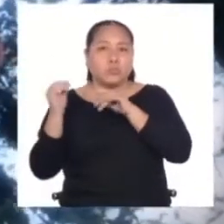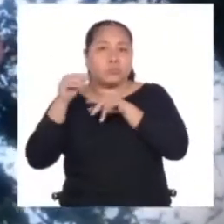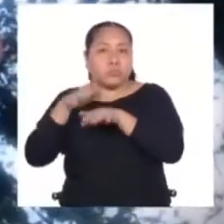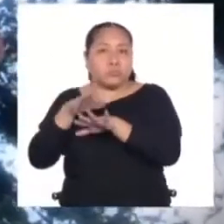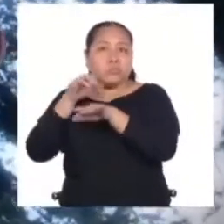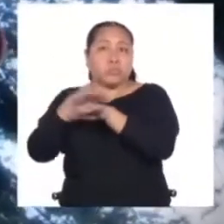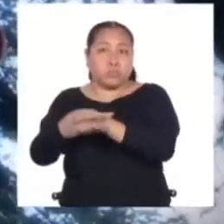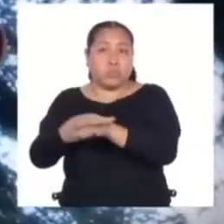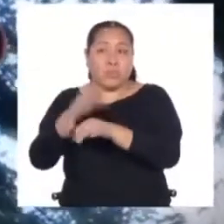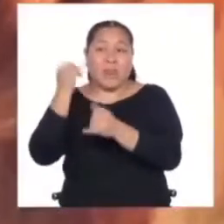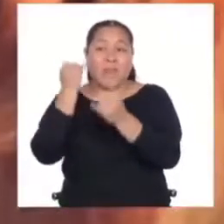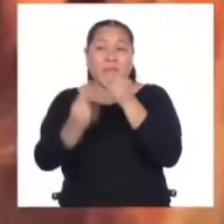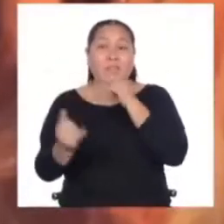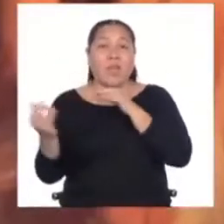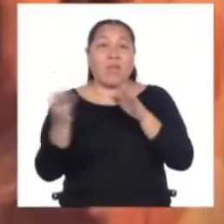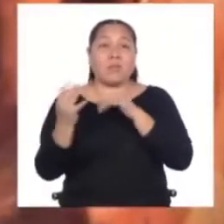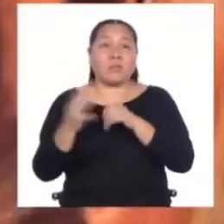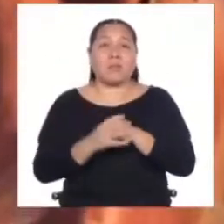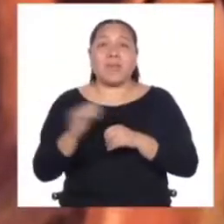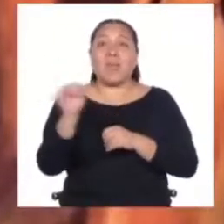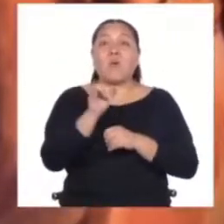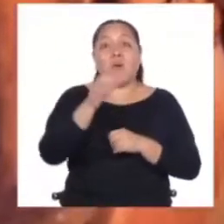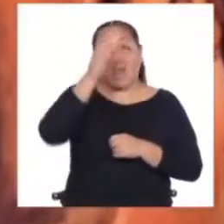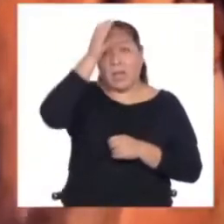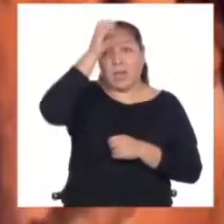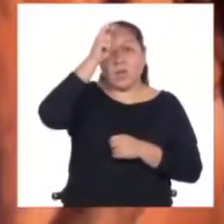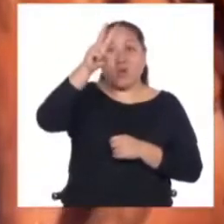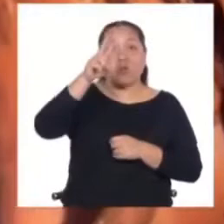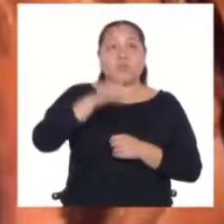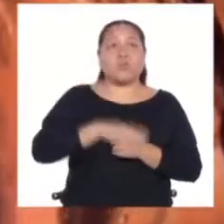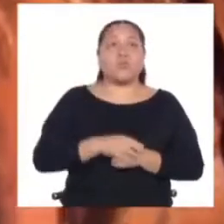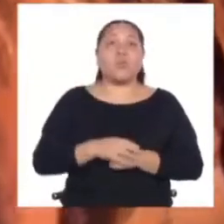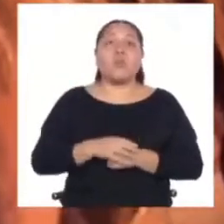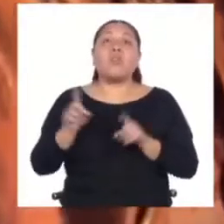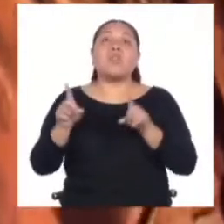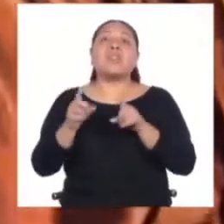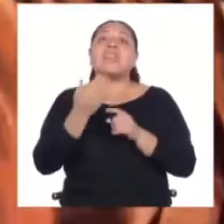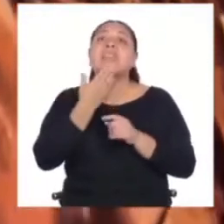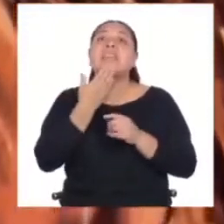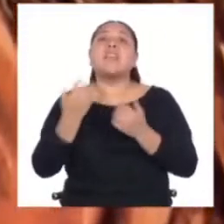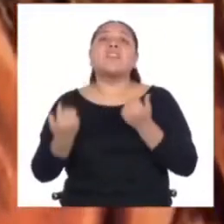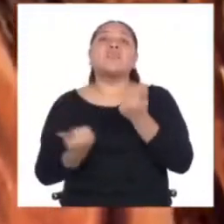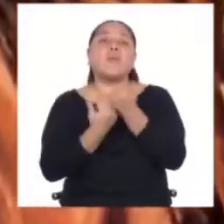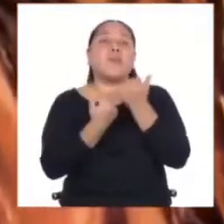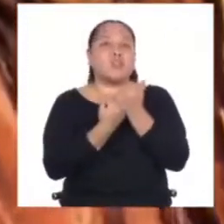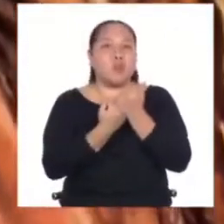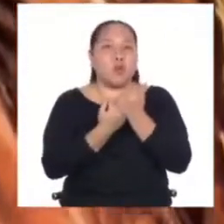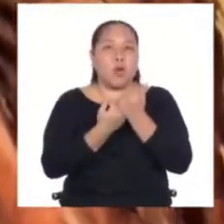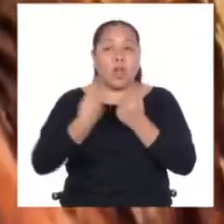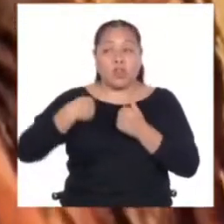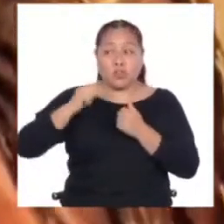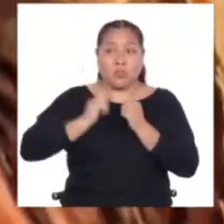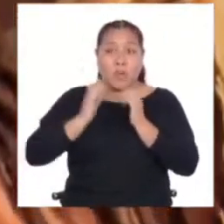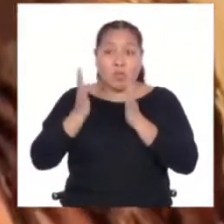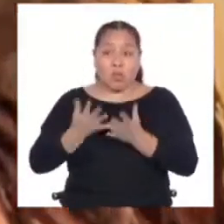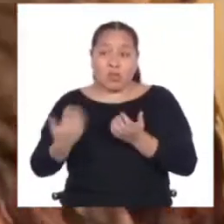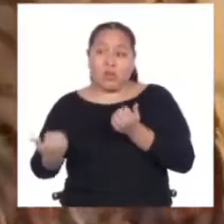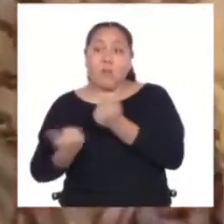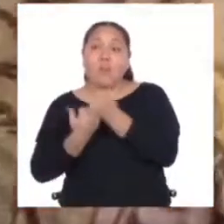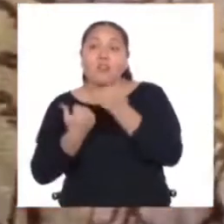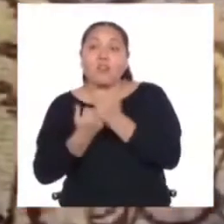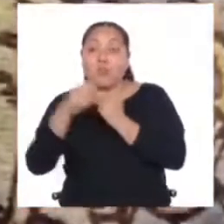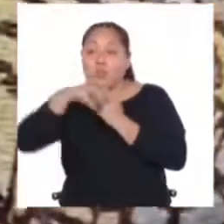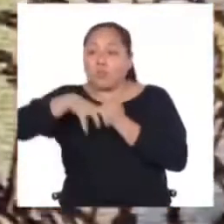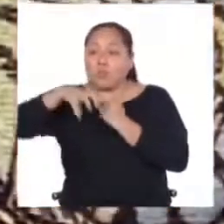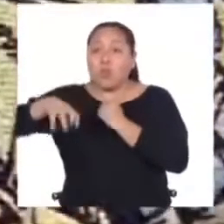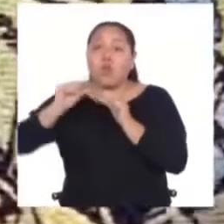final. Como en el Cusco, los españoles recibieron el valioso apoyo de miles de indígenas, enemigos de